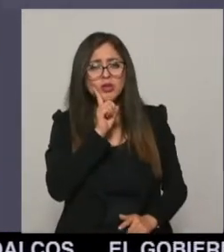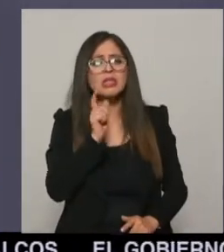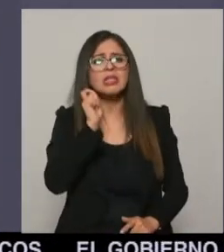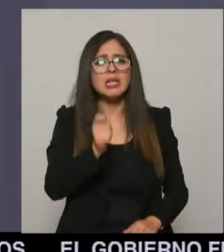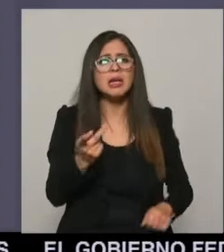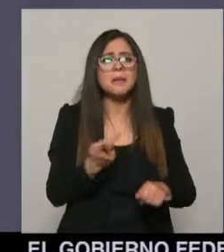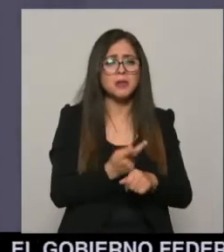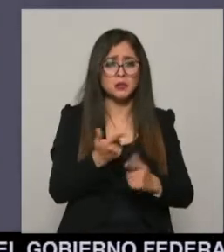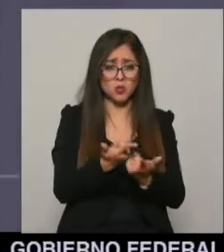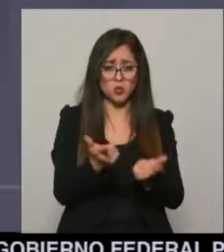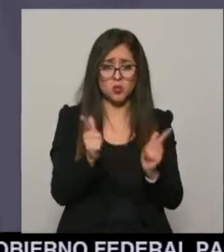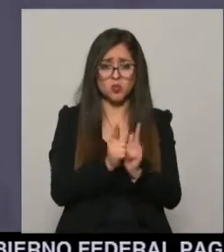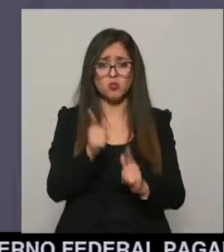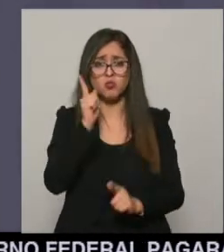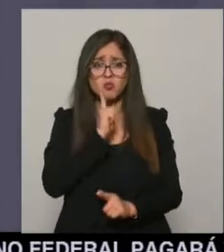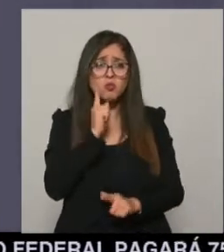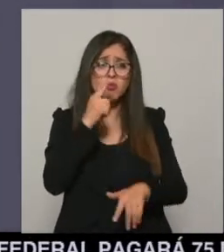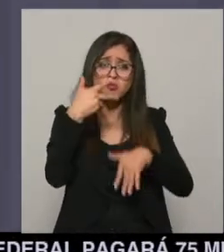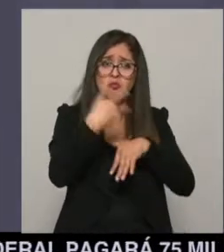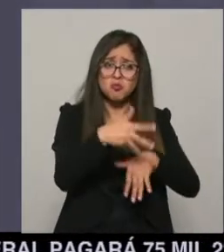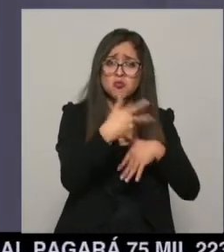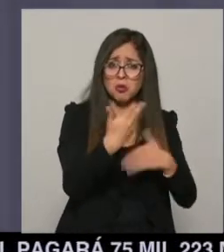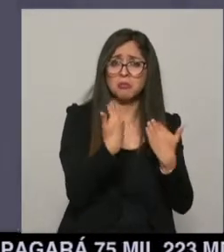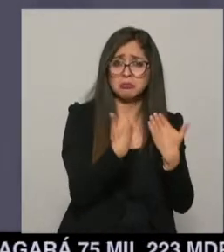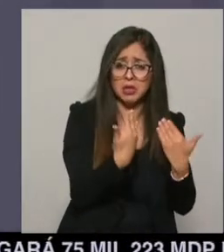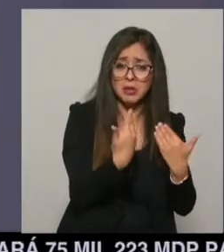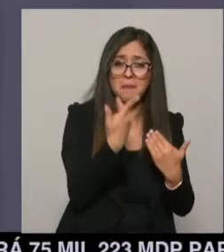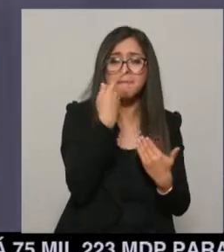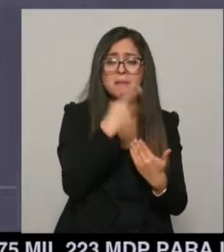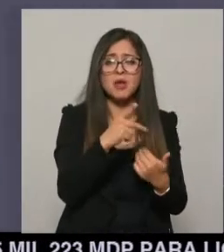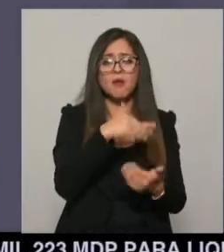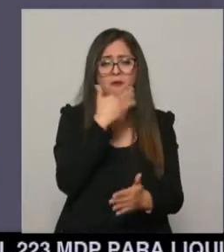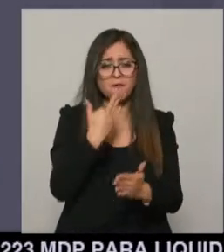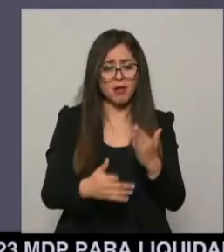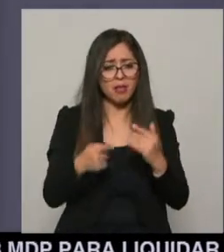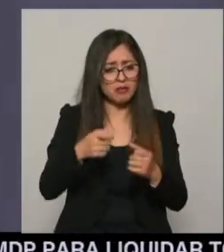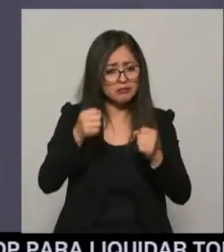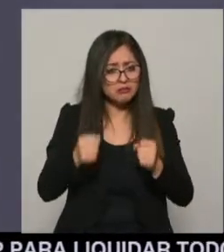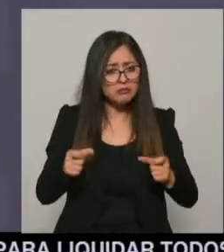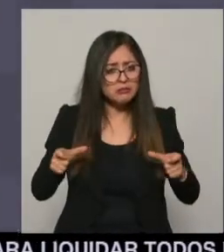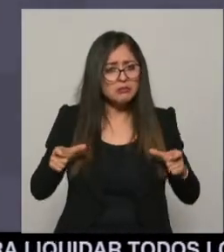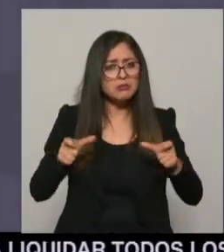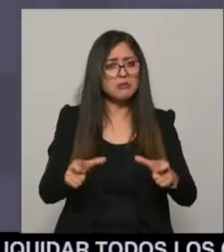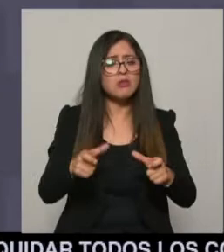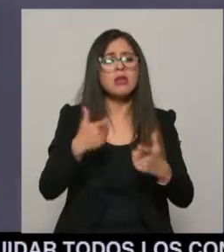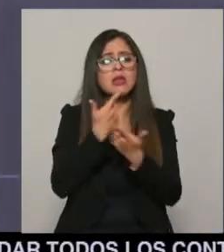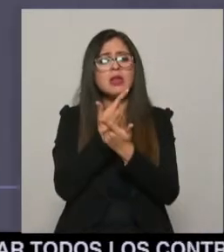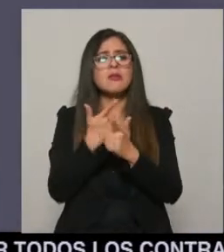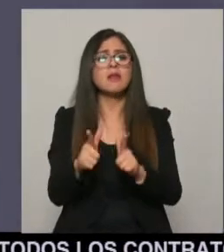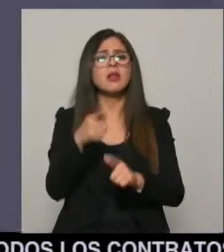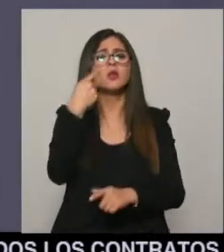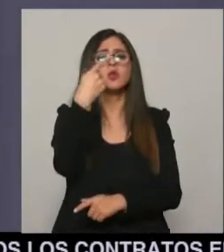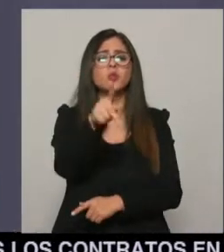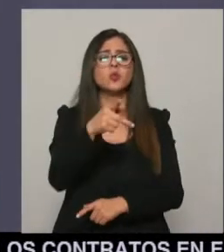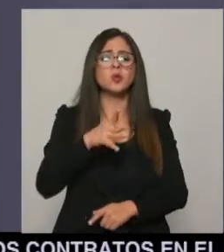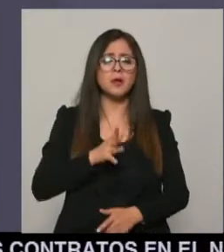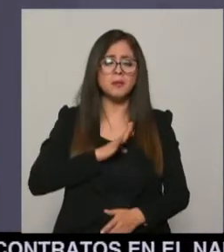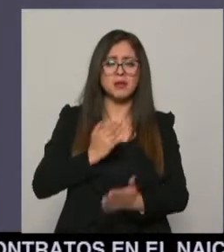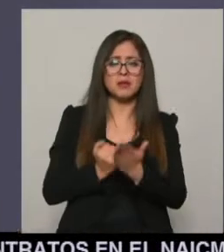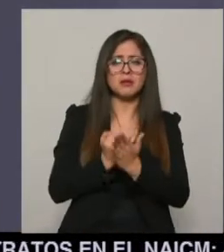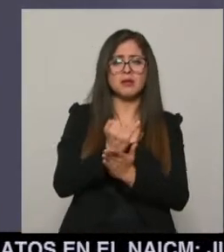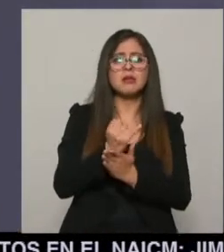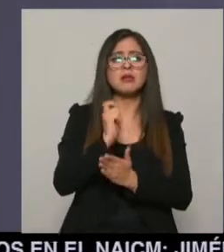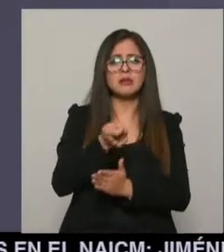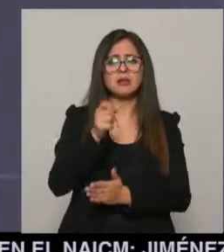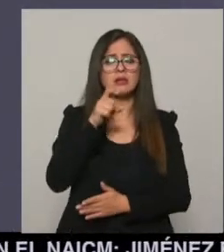es legítimo. Se ha disparado el tema de inseguridad en seguridad y libertad sexual. Son delitos que se han